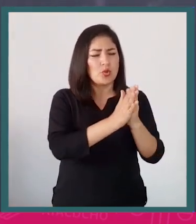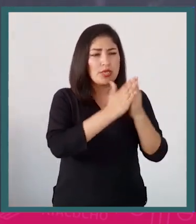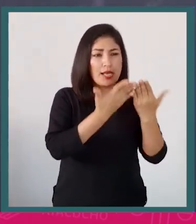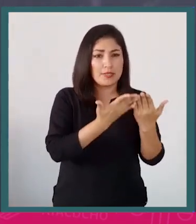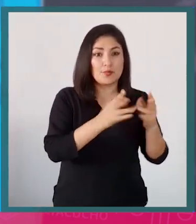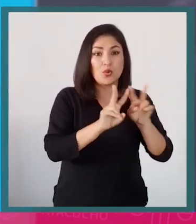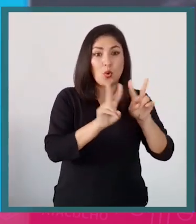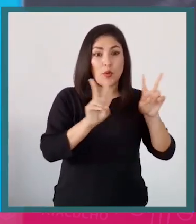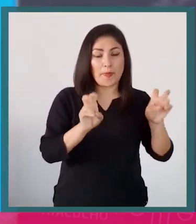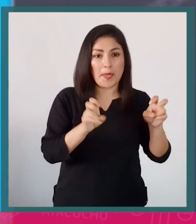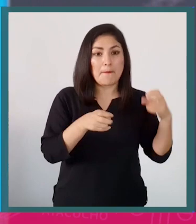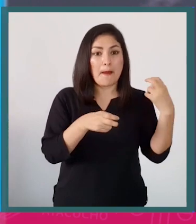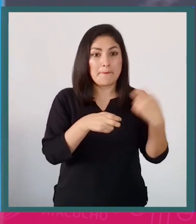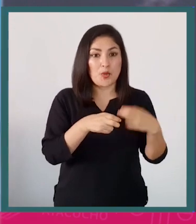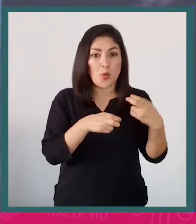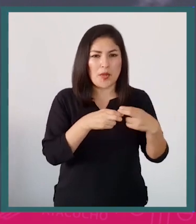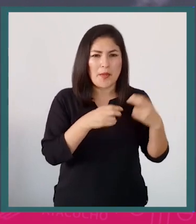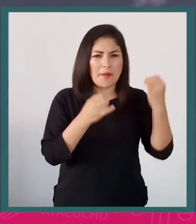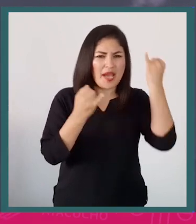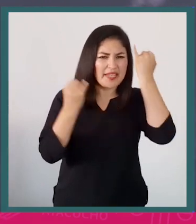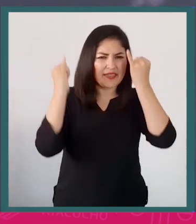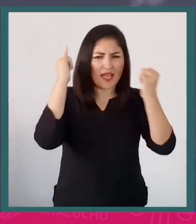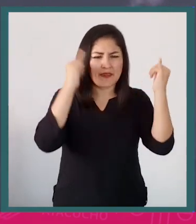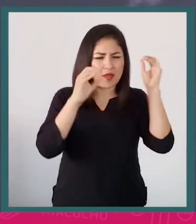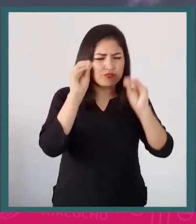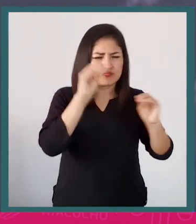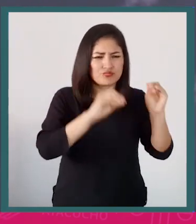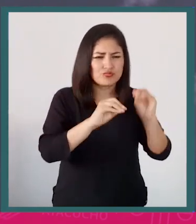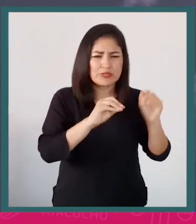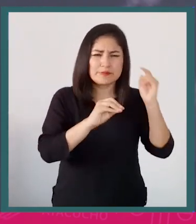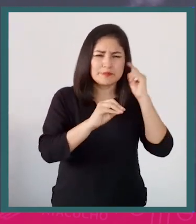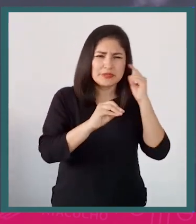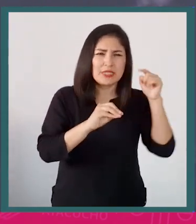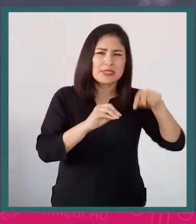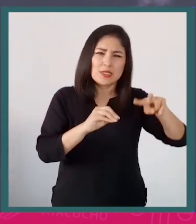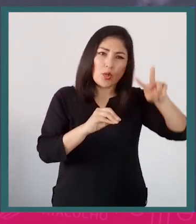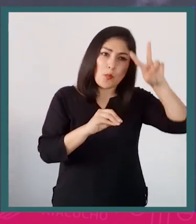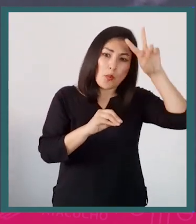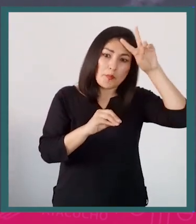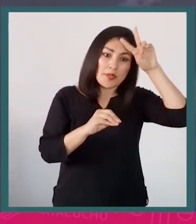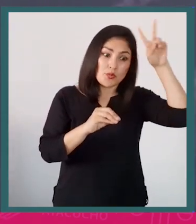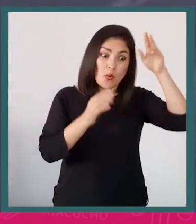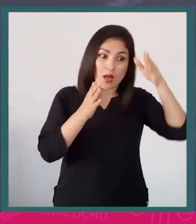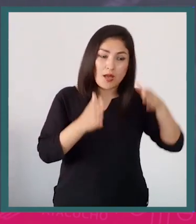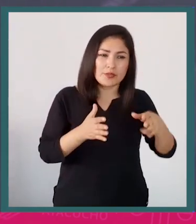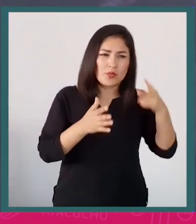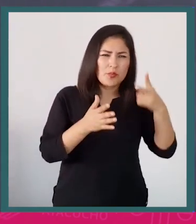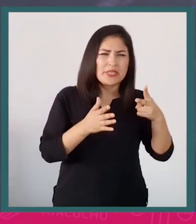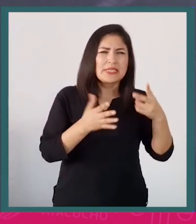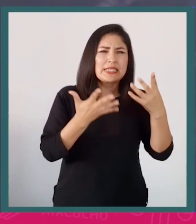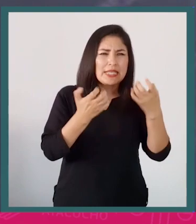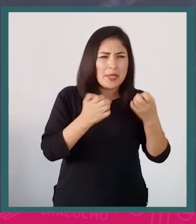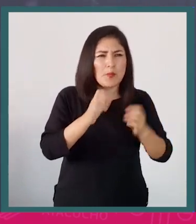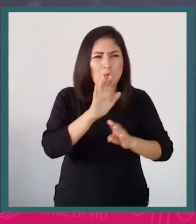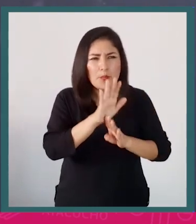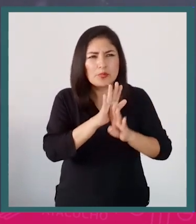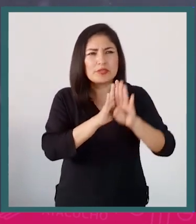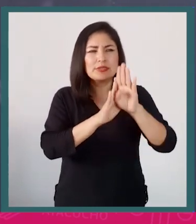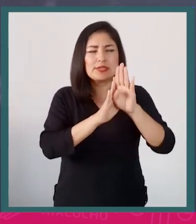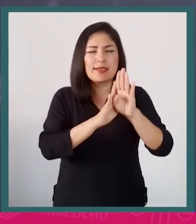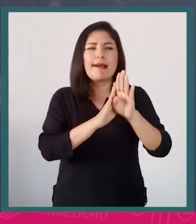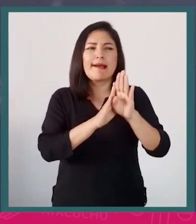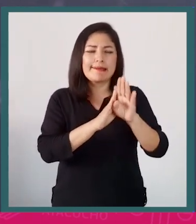muchos desafíos. En su libro Problema y Posibilidad nos abre esos horizontes que tenemos que surcar nosotros como ciudadanos